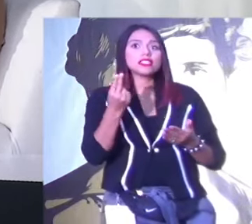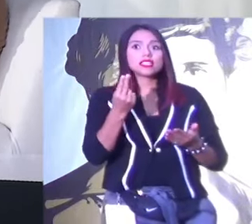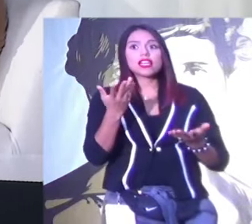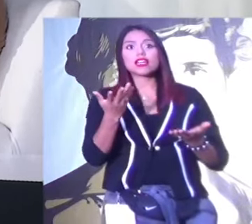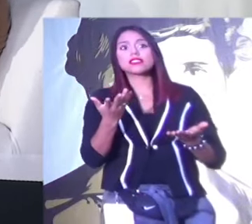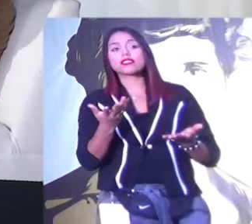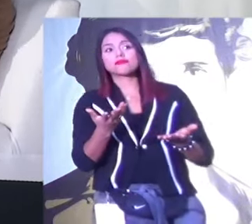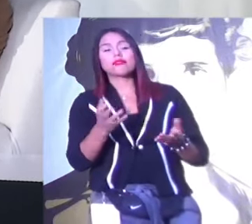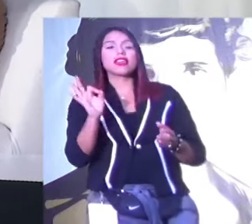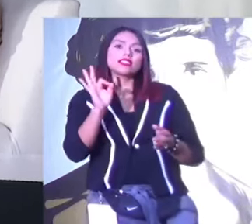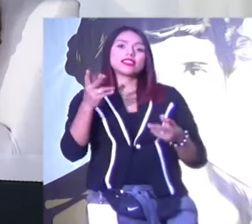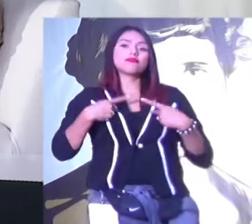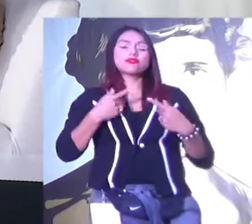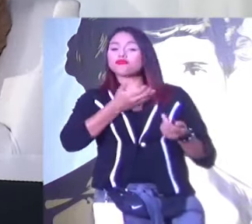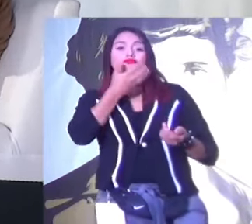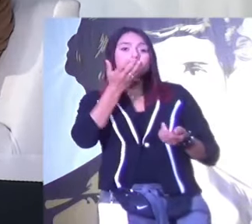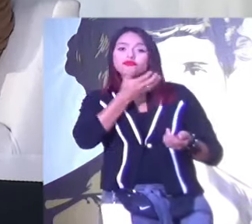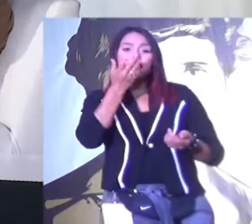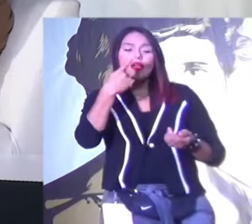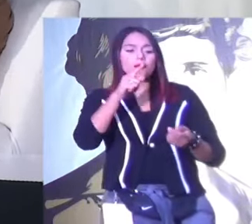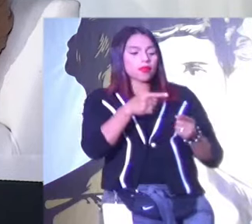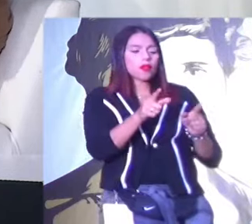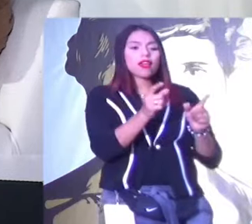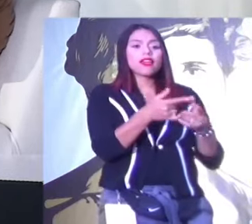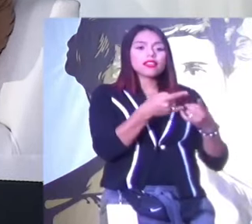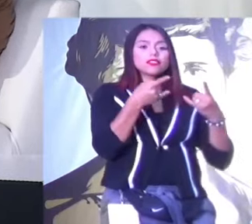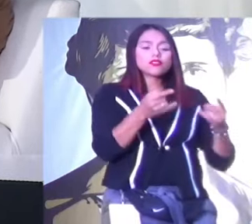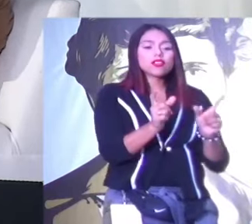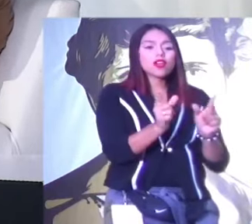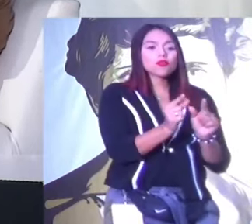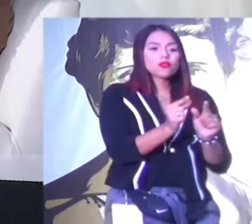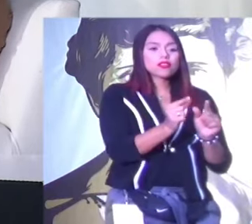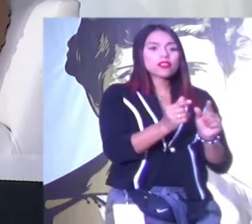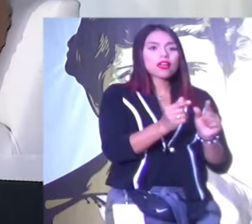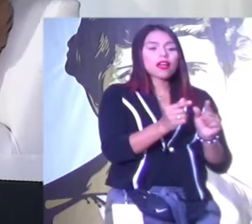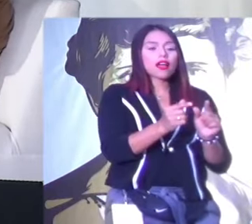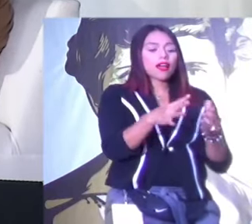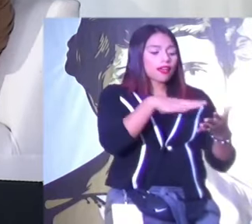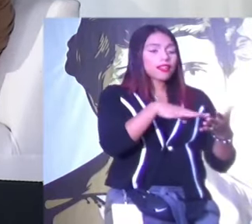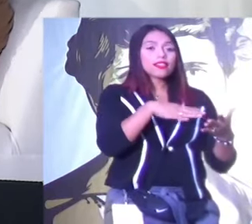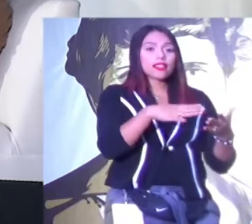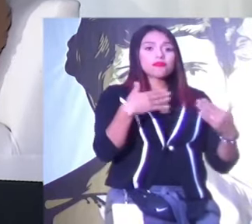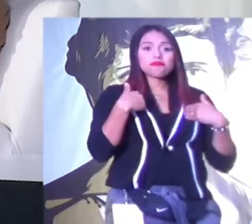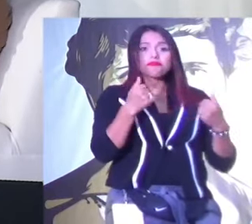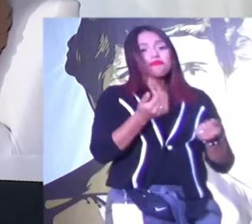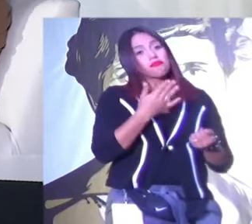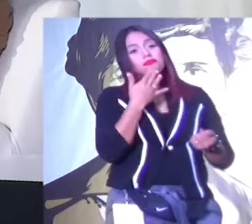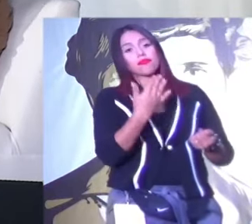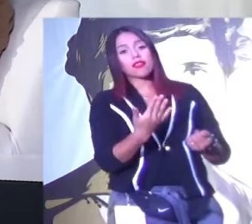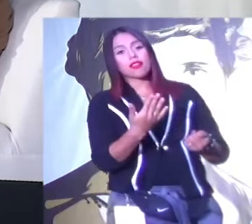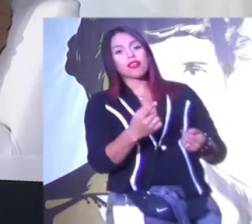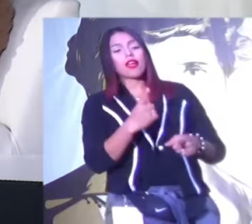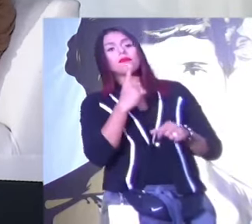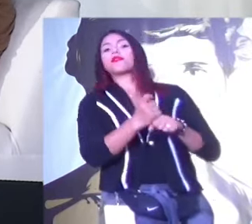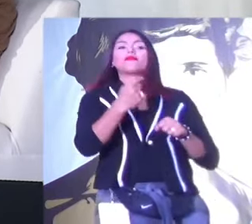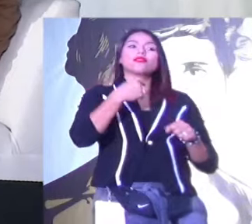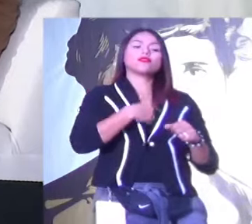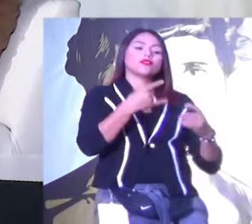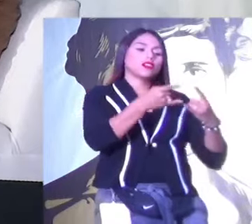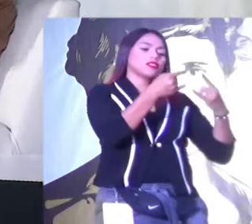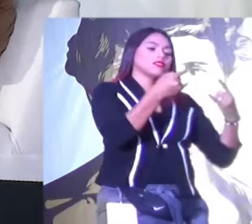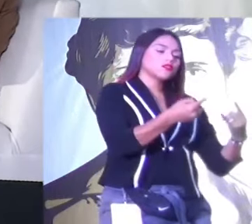para los que no tienen el hábito, lo puedes leer rápido, ¿no? Y este libro, que en mis dos relectores, la primera lo leí cuento por cuento, lo